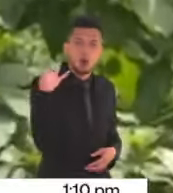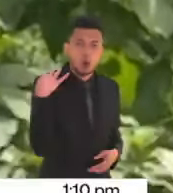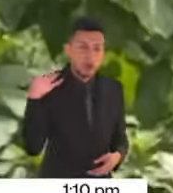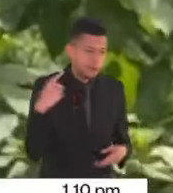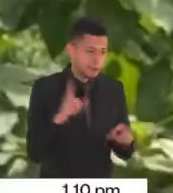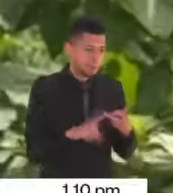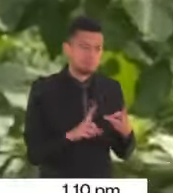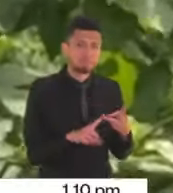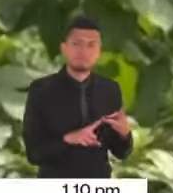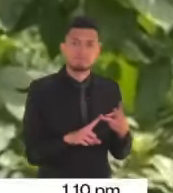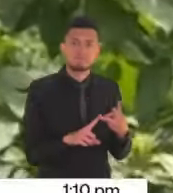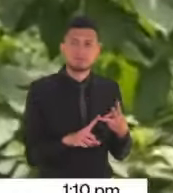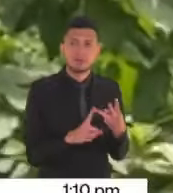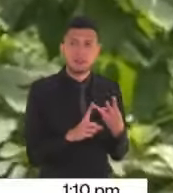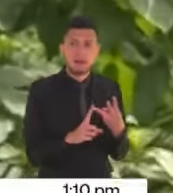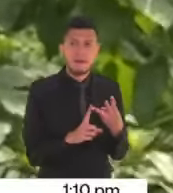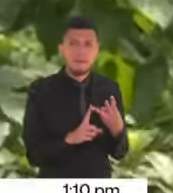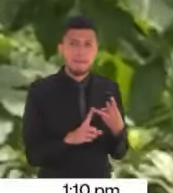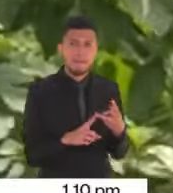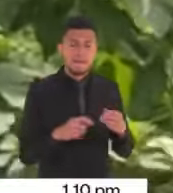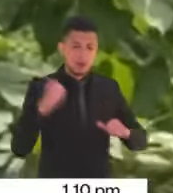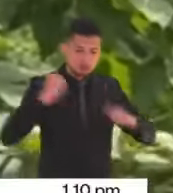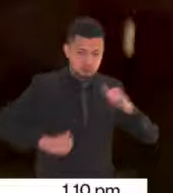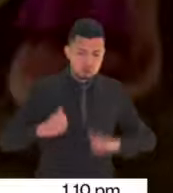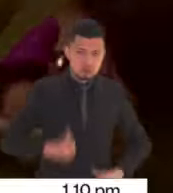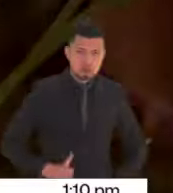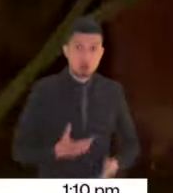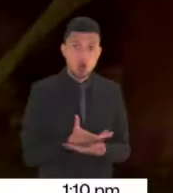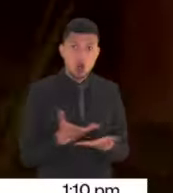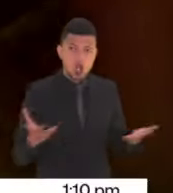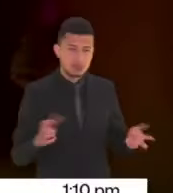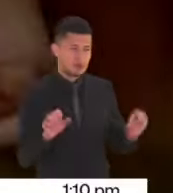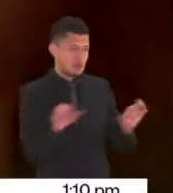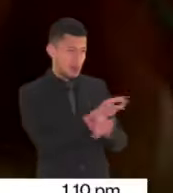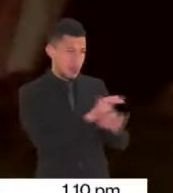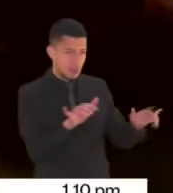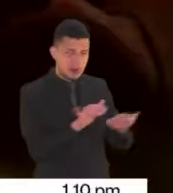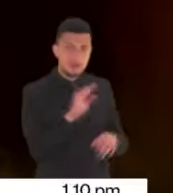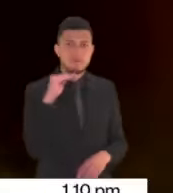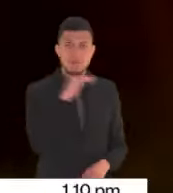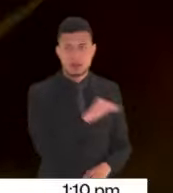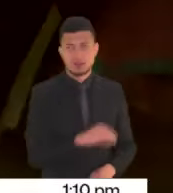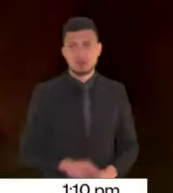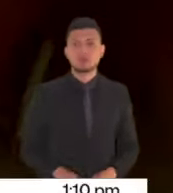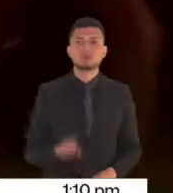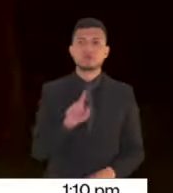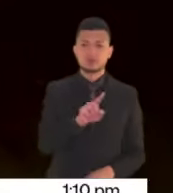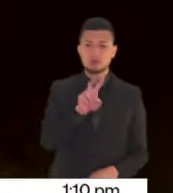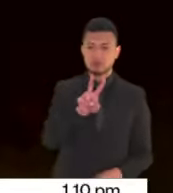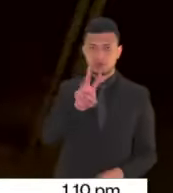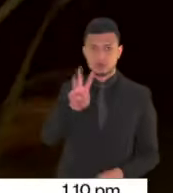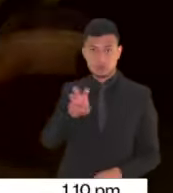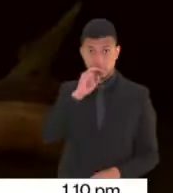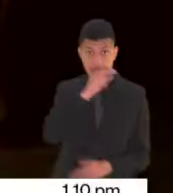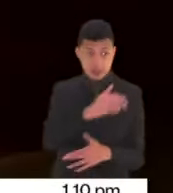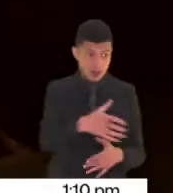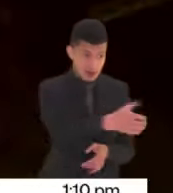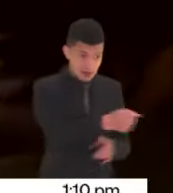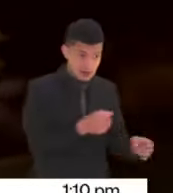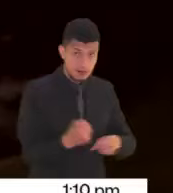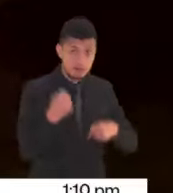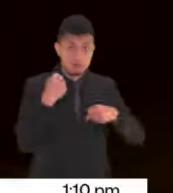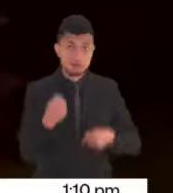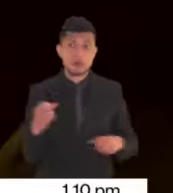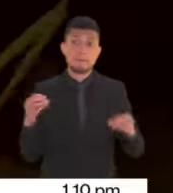con tratamientos estéticos. El departamento registra 128 niños reclutados este año con la advertencia de un